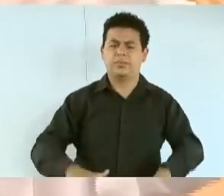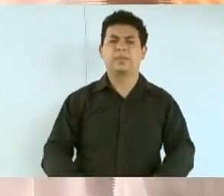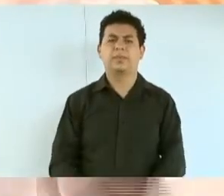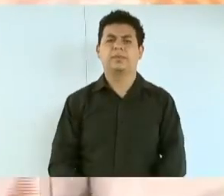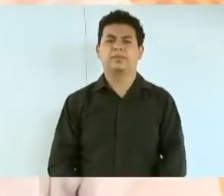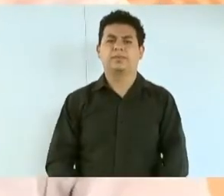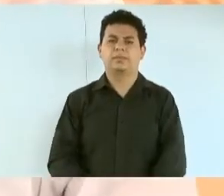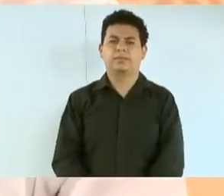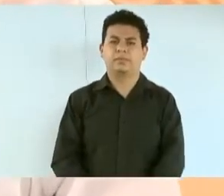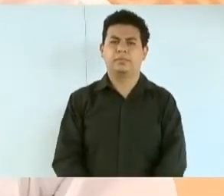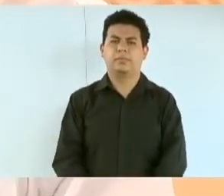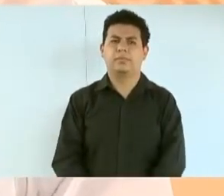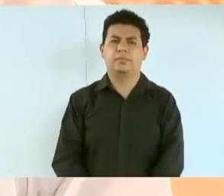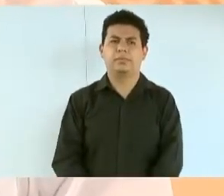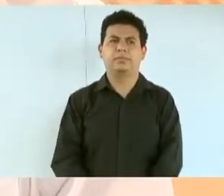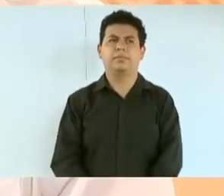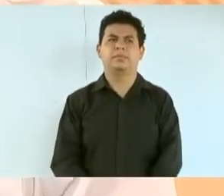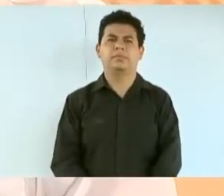escalando